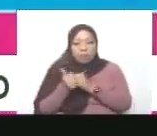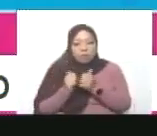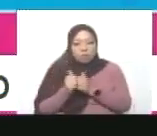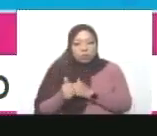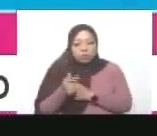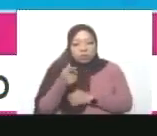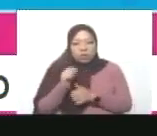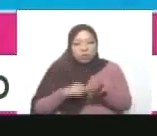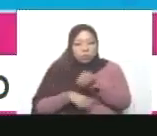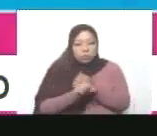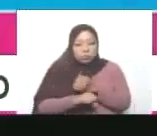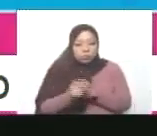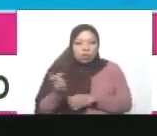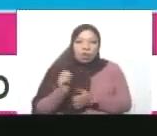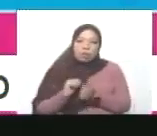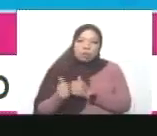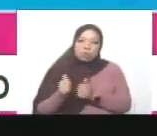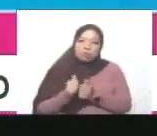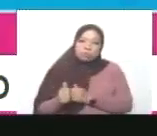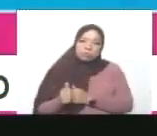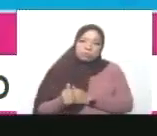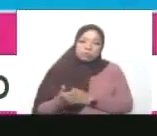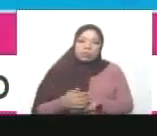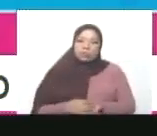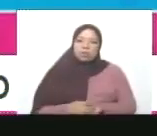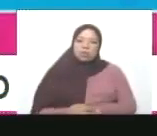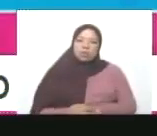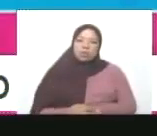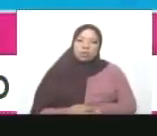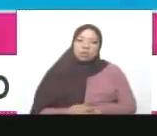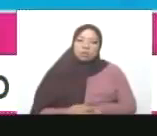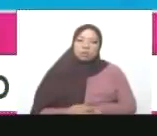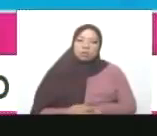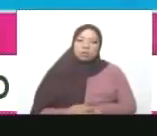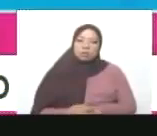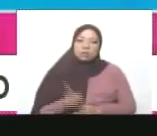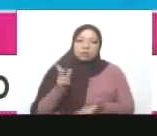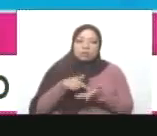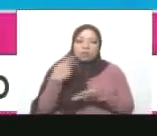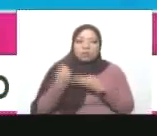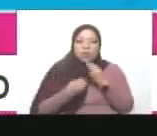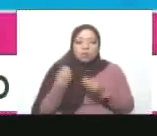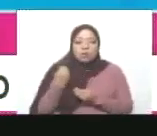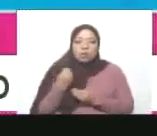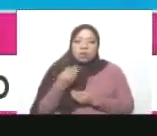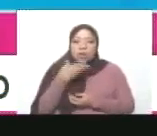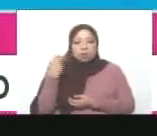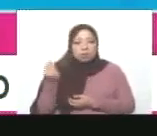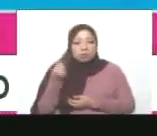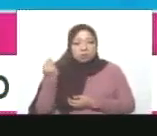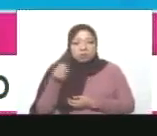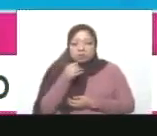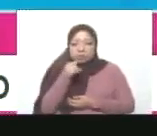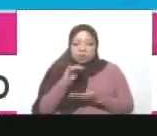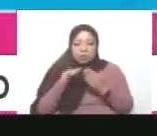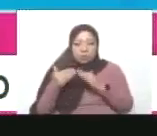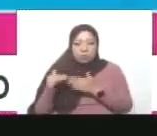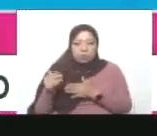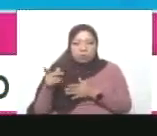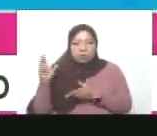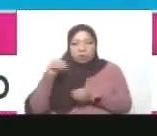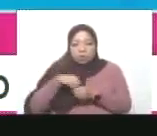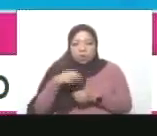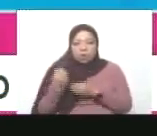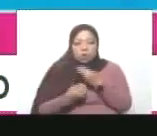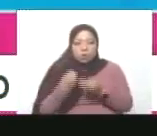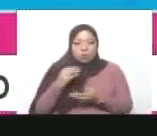campo de fútbol, al campo de béisbol, a las Bricomil, métele el ojo, Víctor Clara, y va a estar Jorge contigo, con la comunidad, vamos a meterle duro